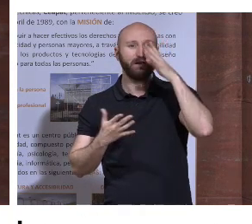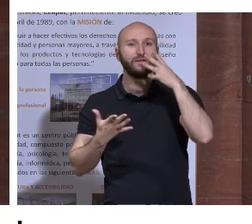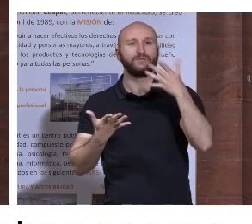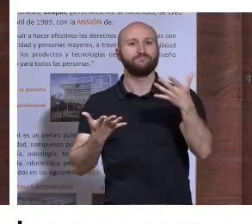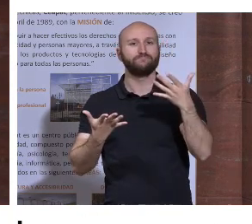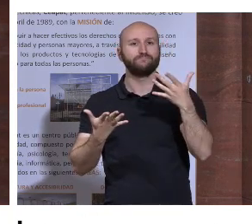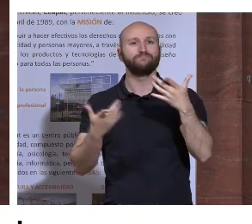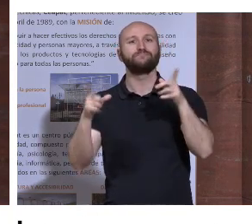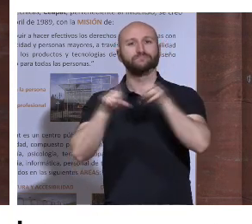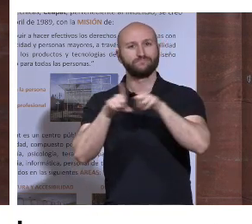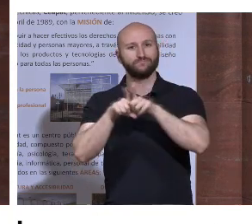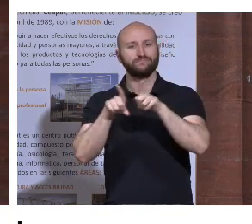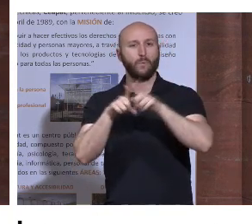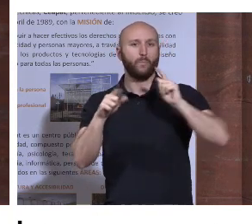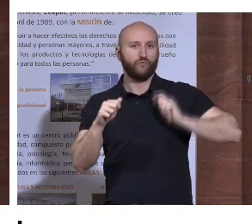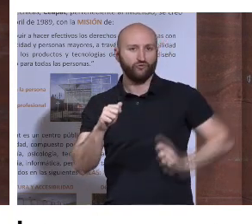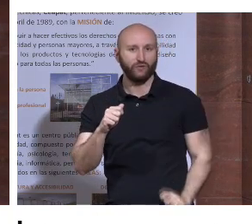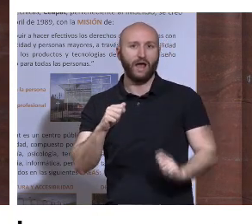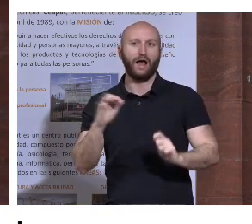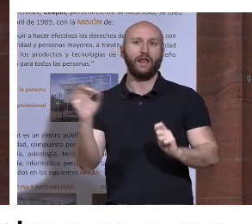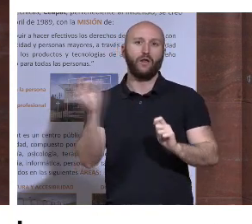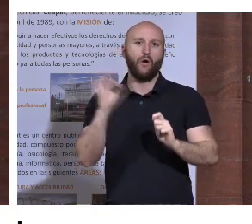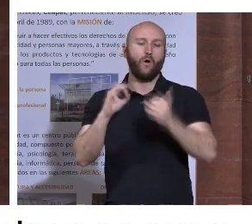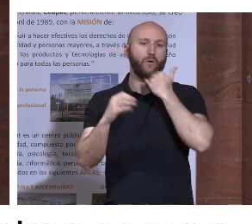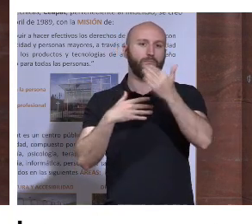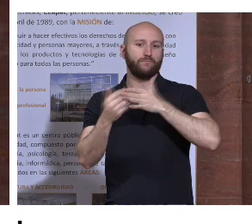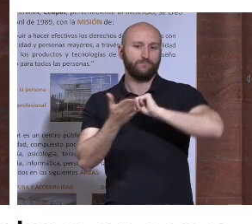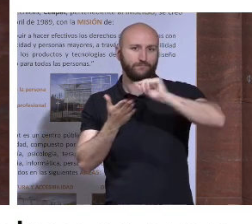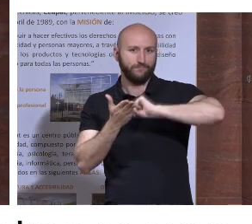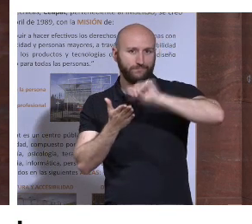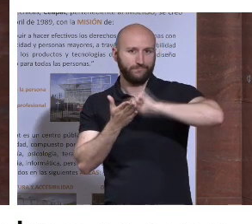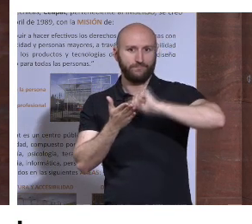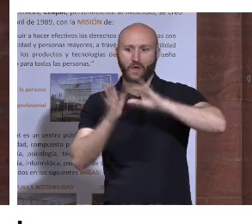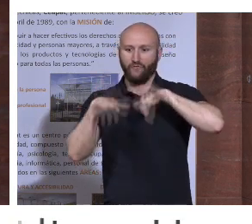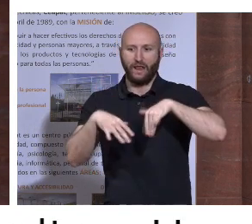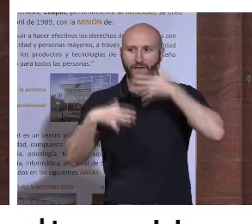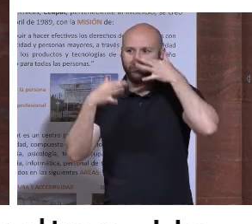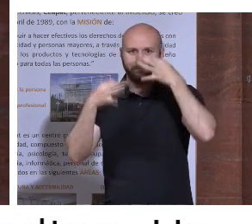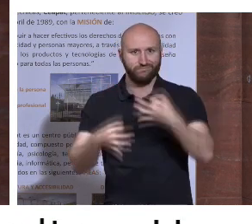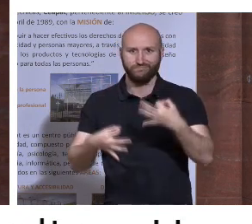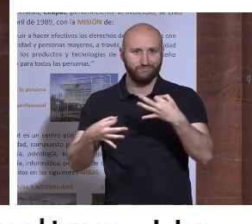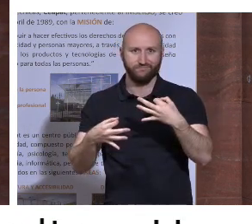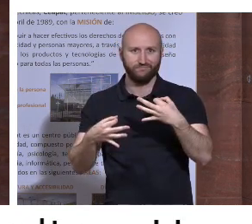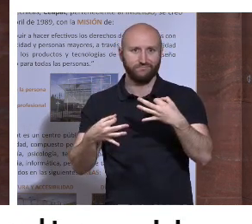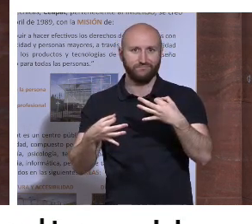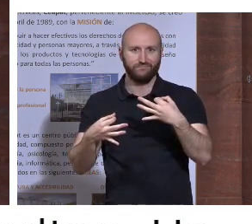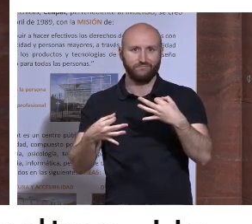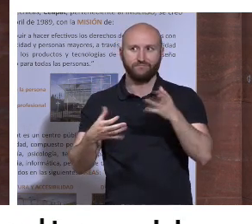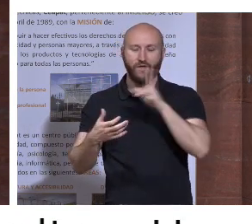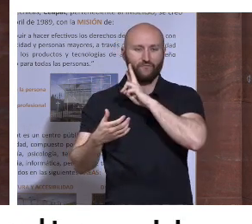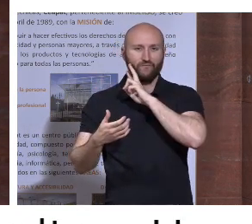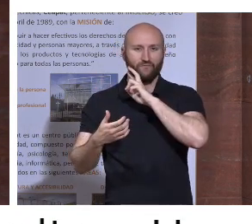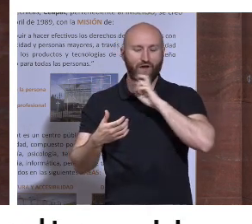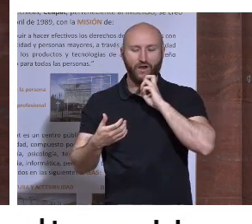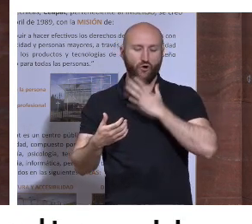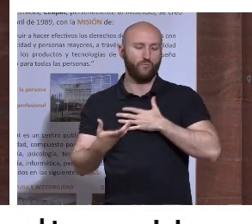pues como profesional o consultor. Ha sido verdaderamente un valor en mi